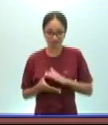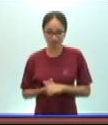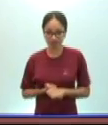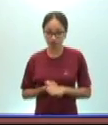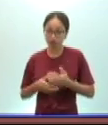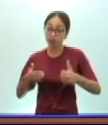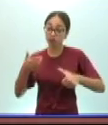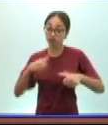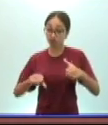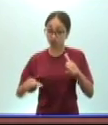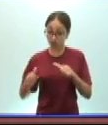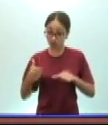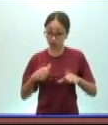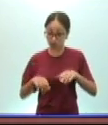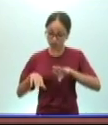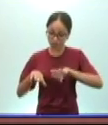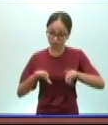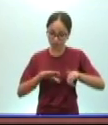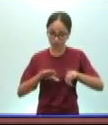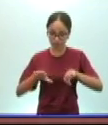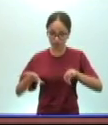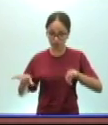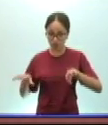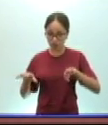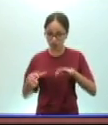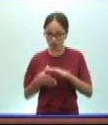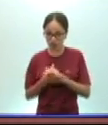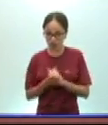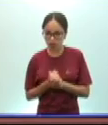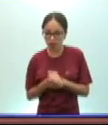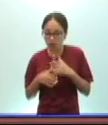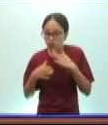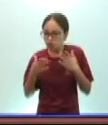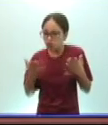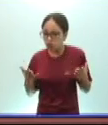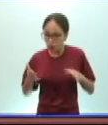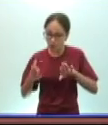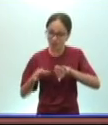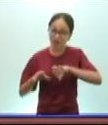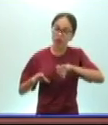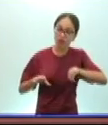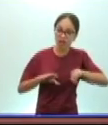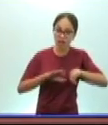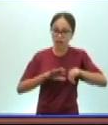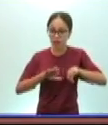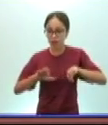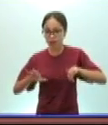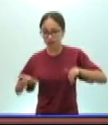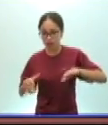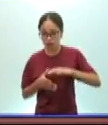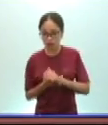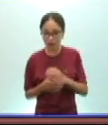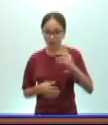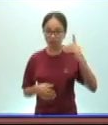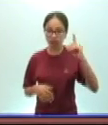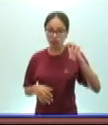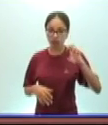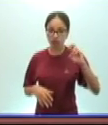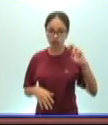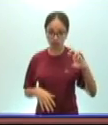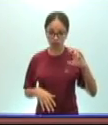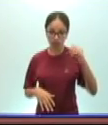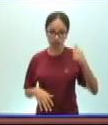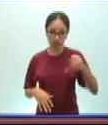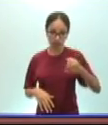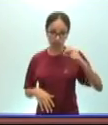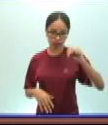mezcla heterogénea podemos separarla mediante la operación de decantación. Es una decantación simple. ¿Cómo se